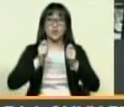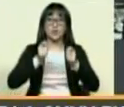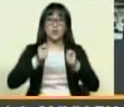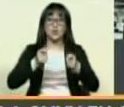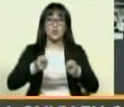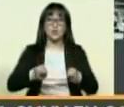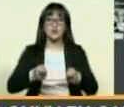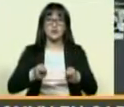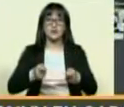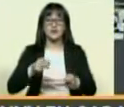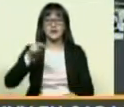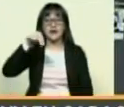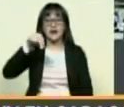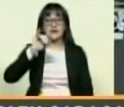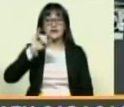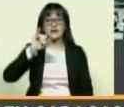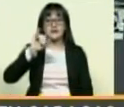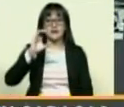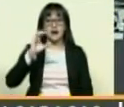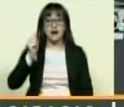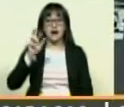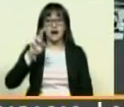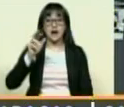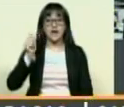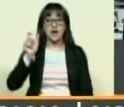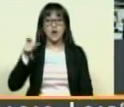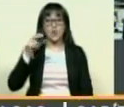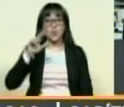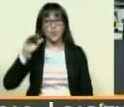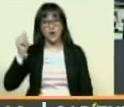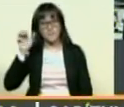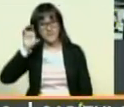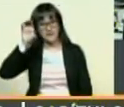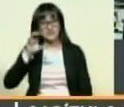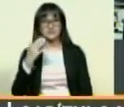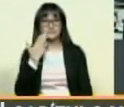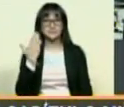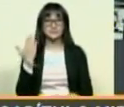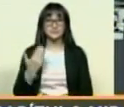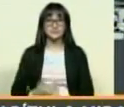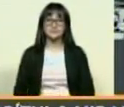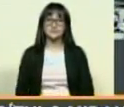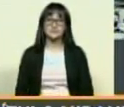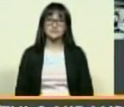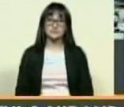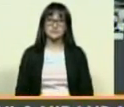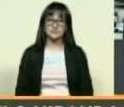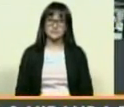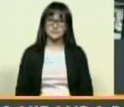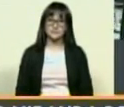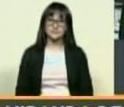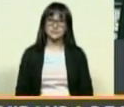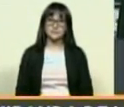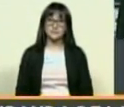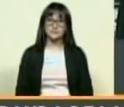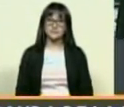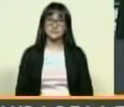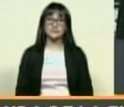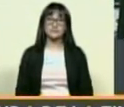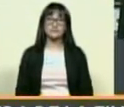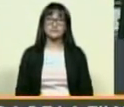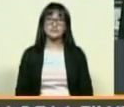a Nicaragua. Del Caribe, que ahora es cuando hay Asociación de Estados del Caribe para el futuro. Valdrak, por favor.